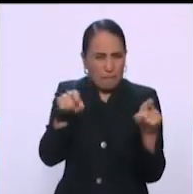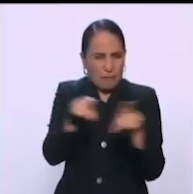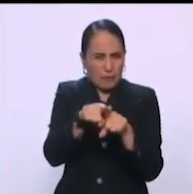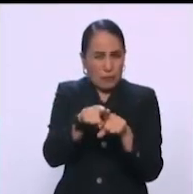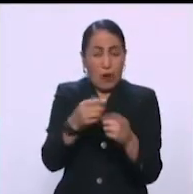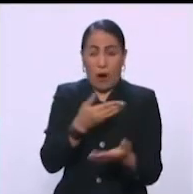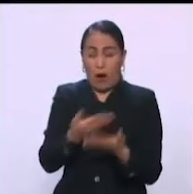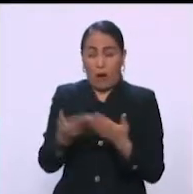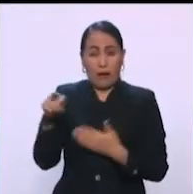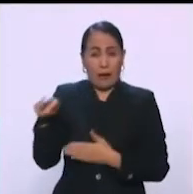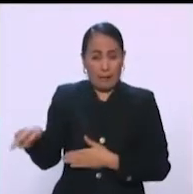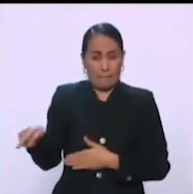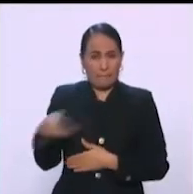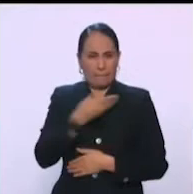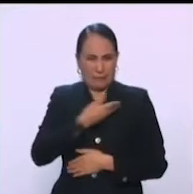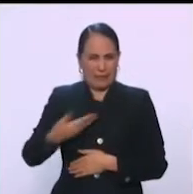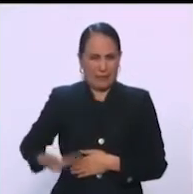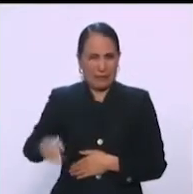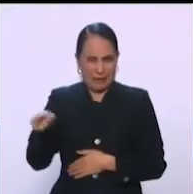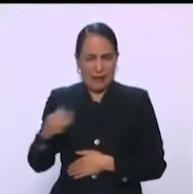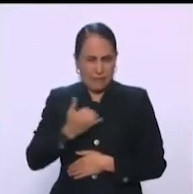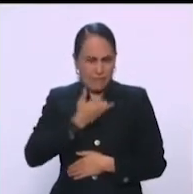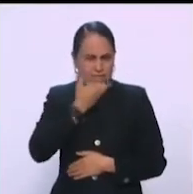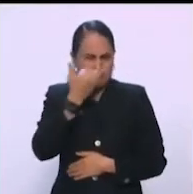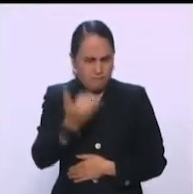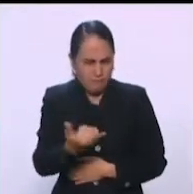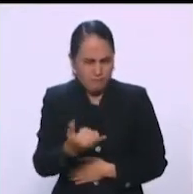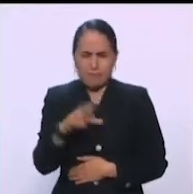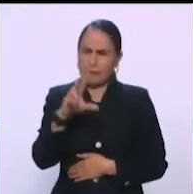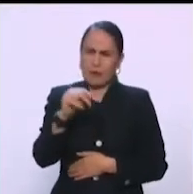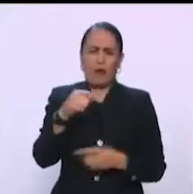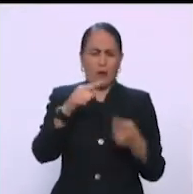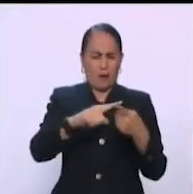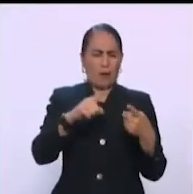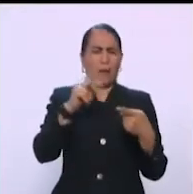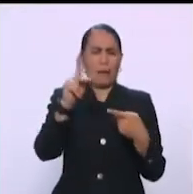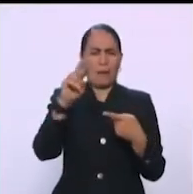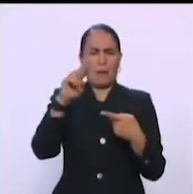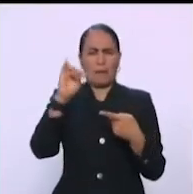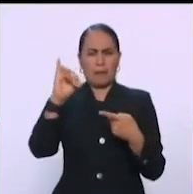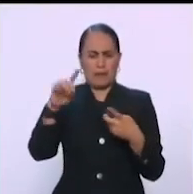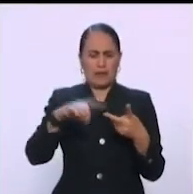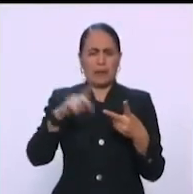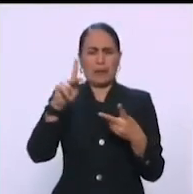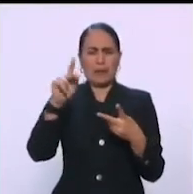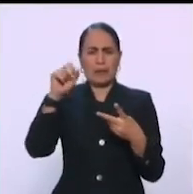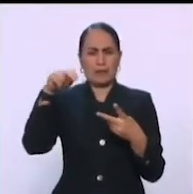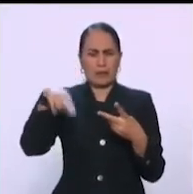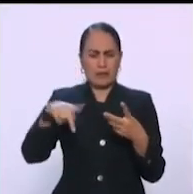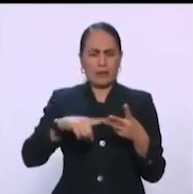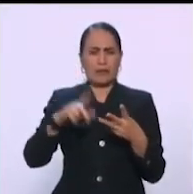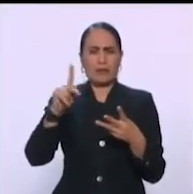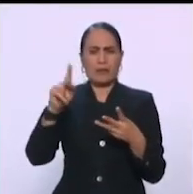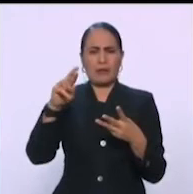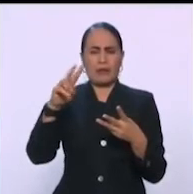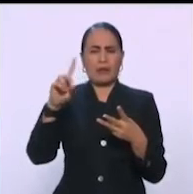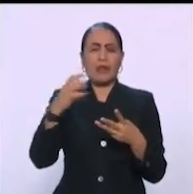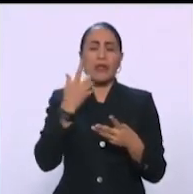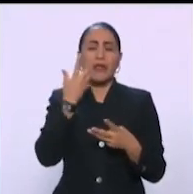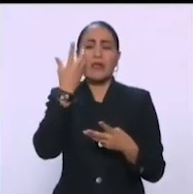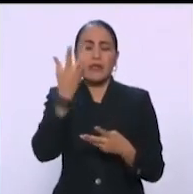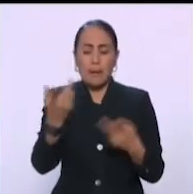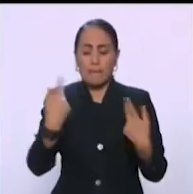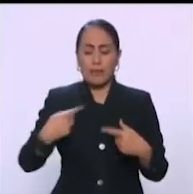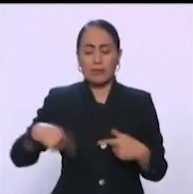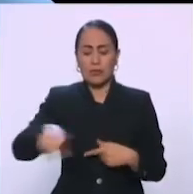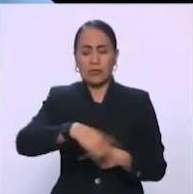presidente no se equivoca cuando dice que esta alianza del PRI, del PAN y del PRD busca quitarle el presupuesto a los